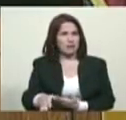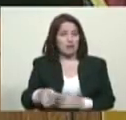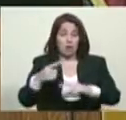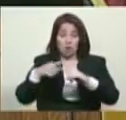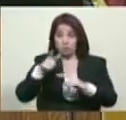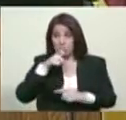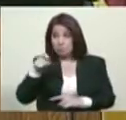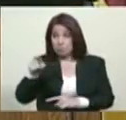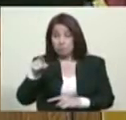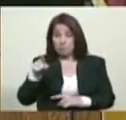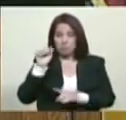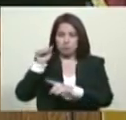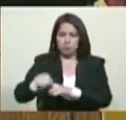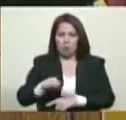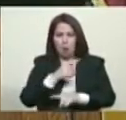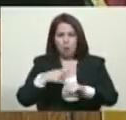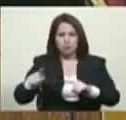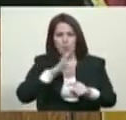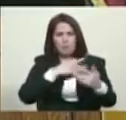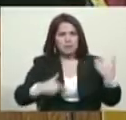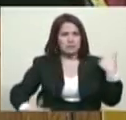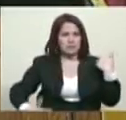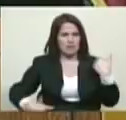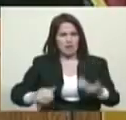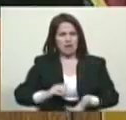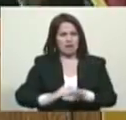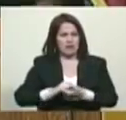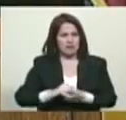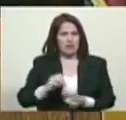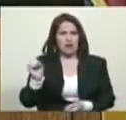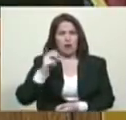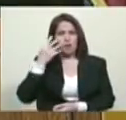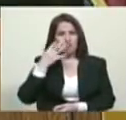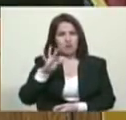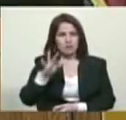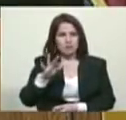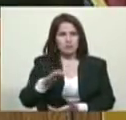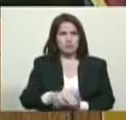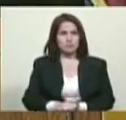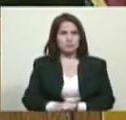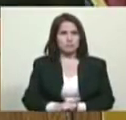otro presidente, me mostraban, de Inglaterra o de Francia.